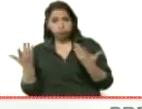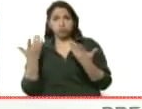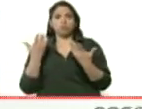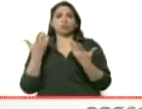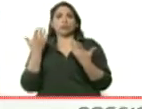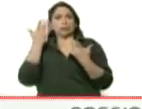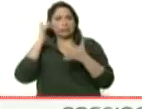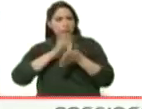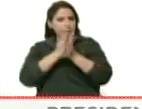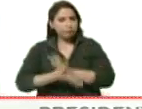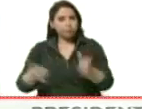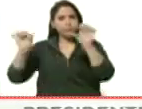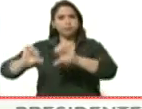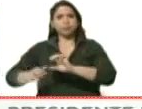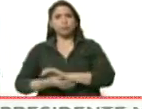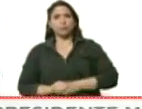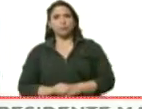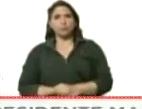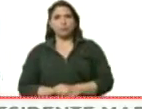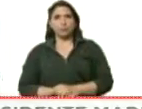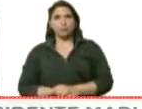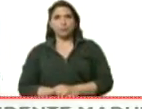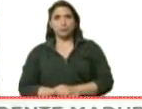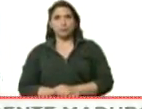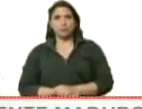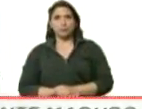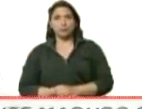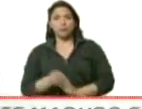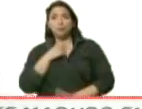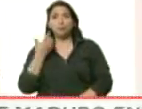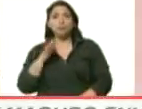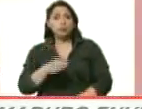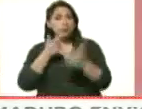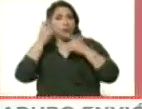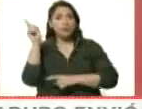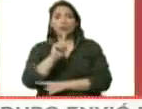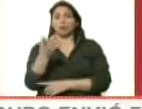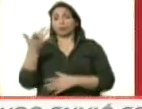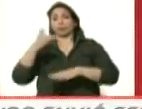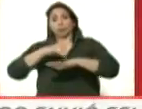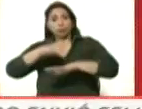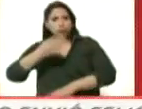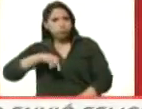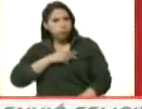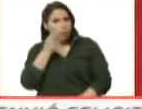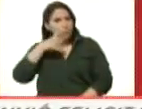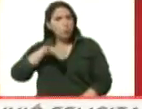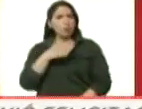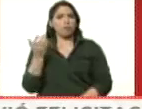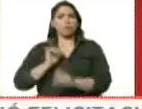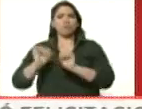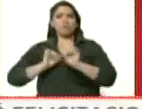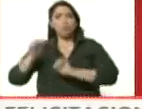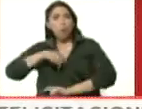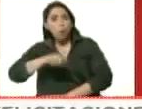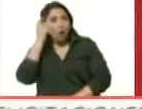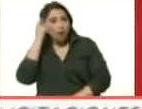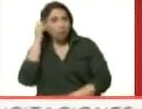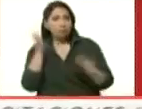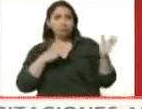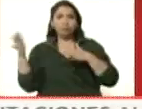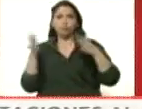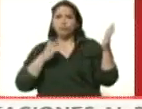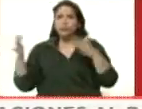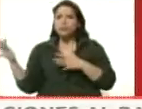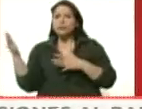intentaron destruirla con la partida del comandante Hugo Chávez. Nos tocará a nosotros, ¿no? A los pueblos. Hoy que la brisa bolivariana se